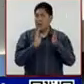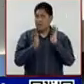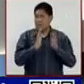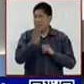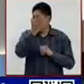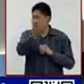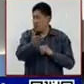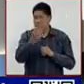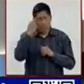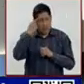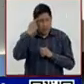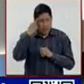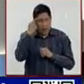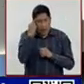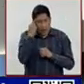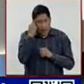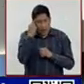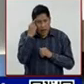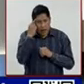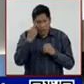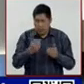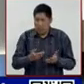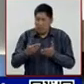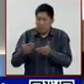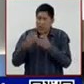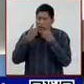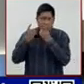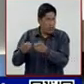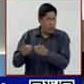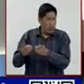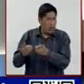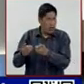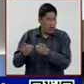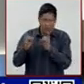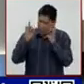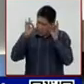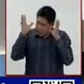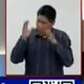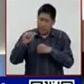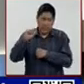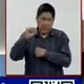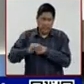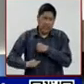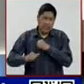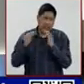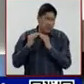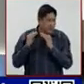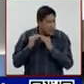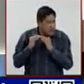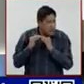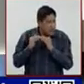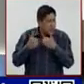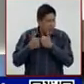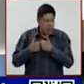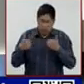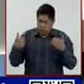mencionar. ¿Ustedes han pensado en presentar alguna demanda por los graves daños que han sufrido en sus viviendas,